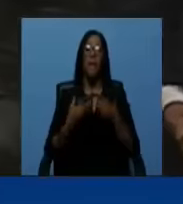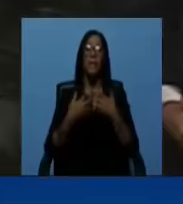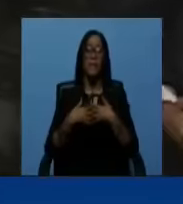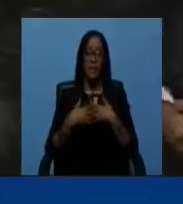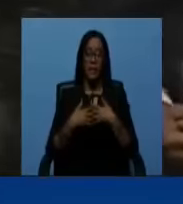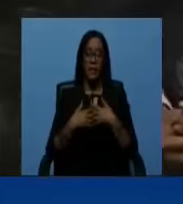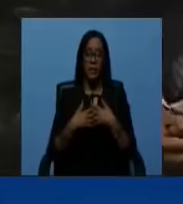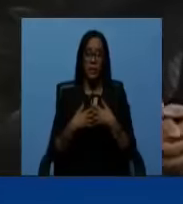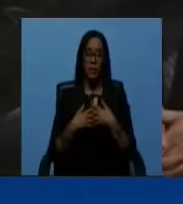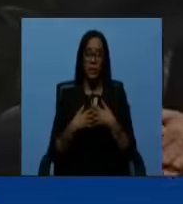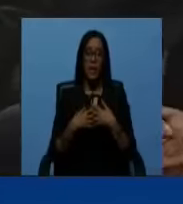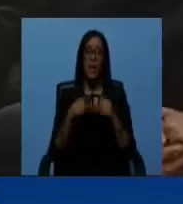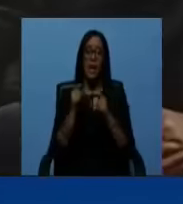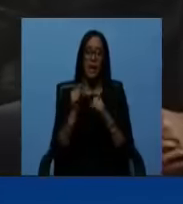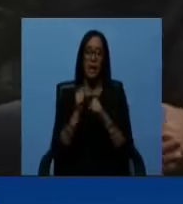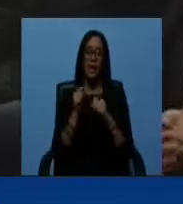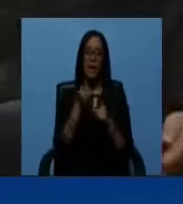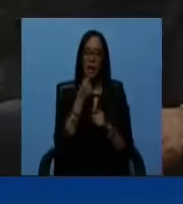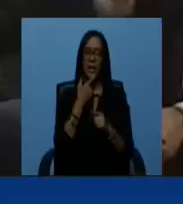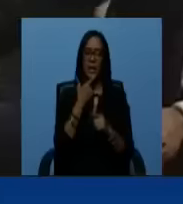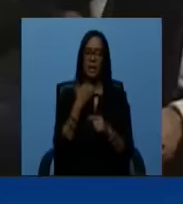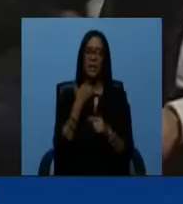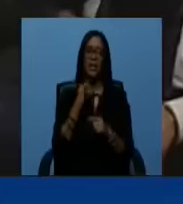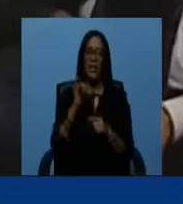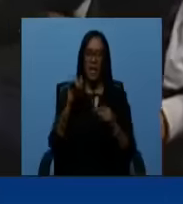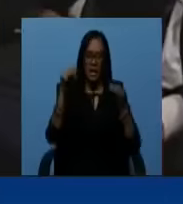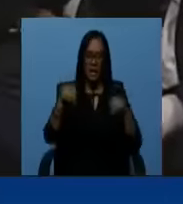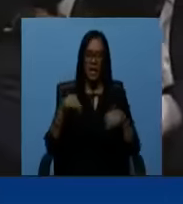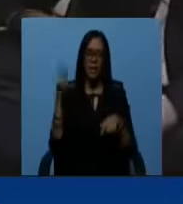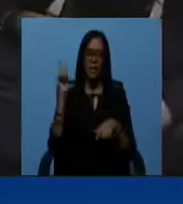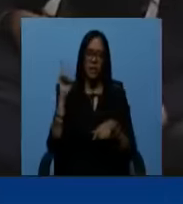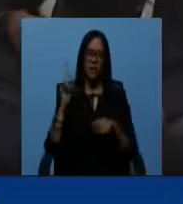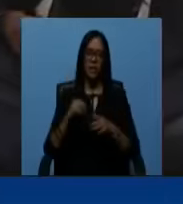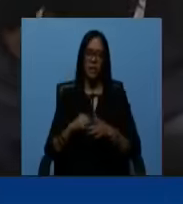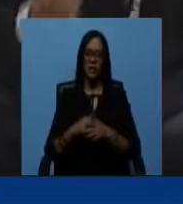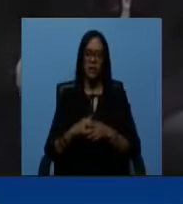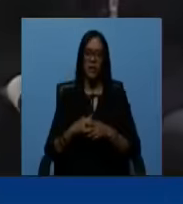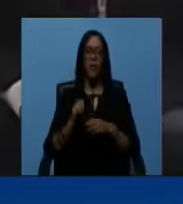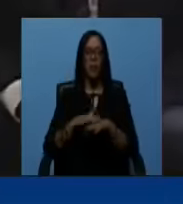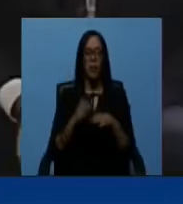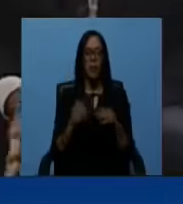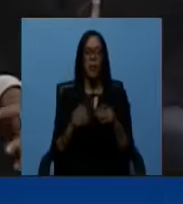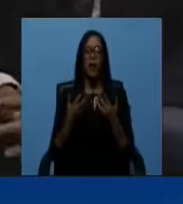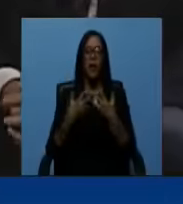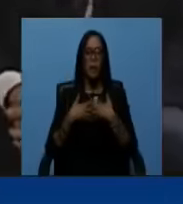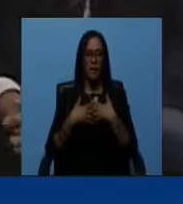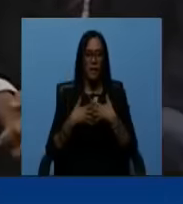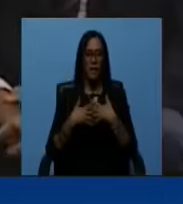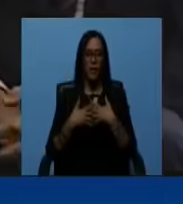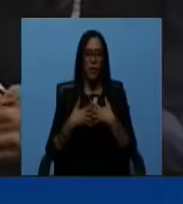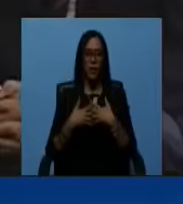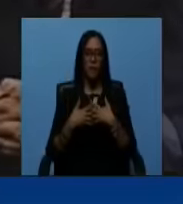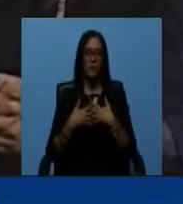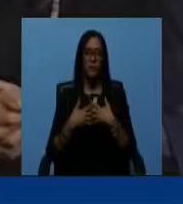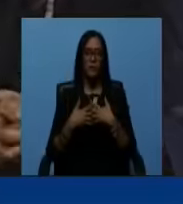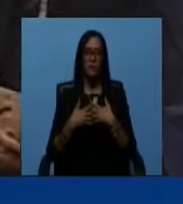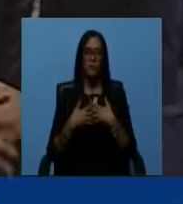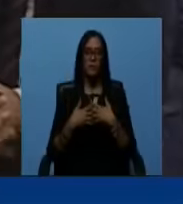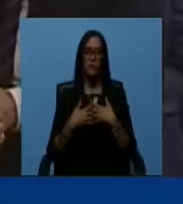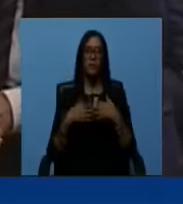emprendimiento es la palabra más bella que hay ahorita aquí en Venezuela. Porque los emprendedores, donde